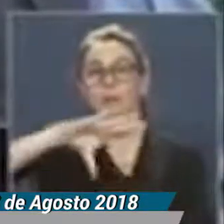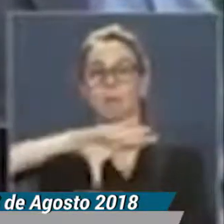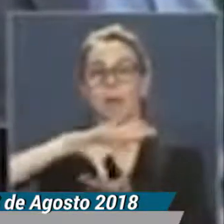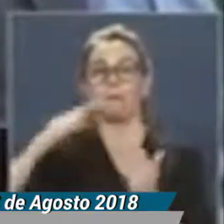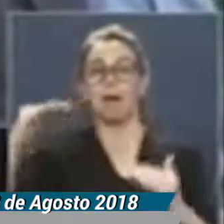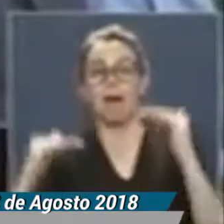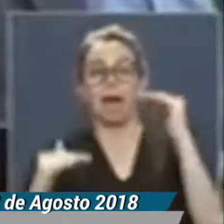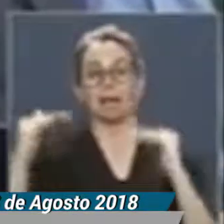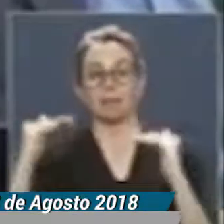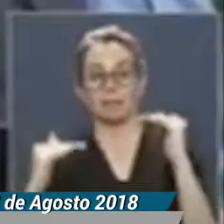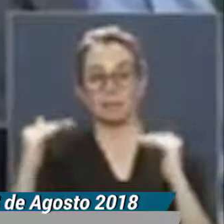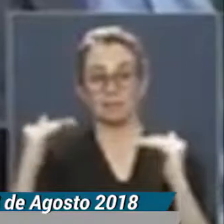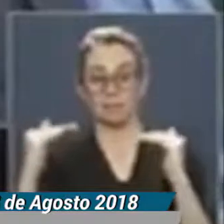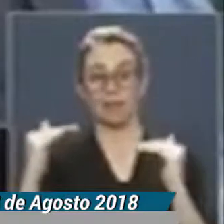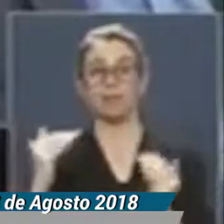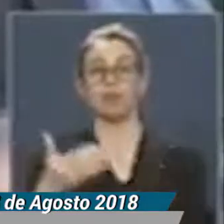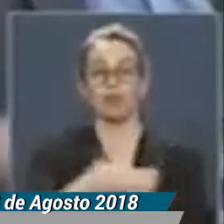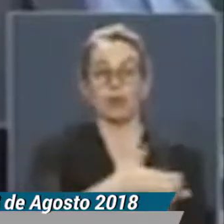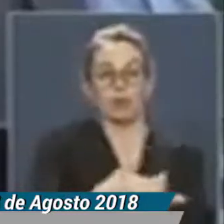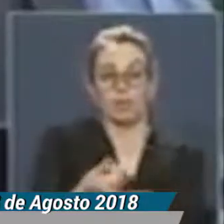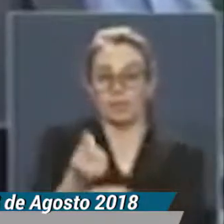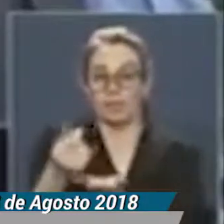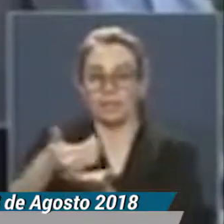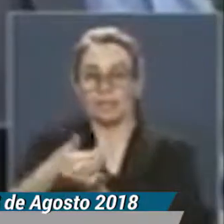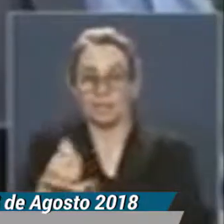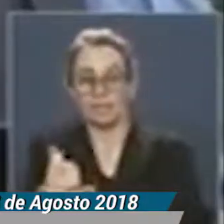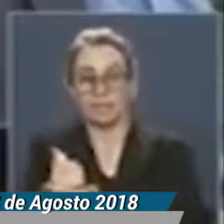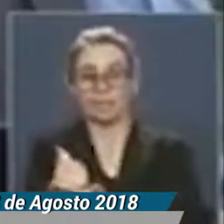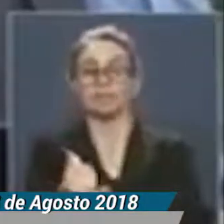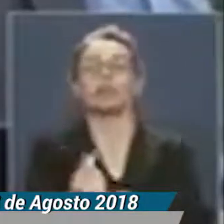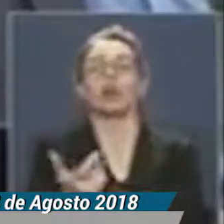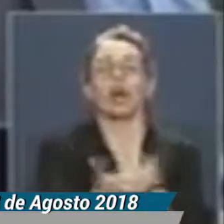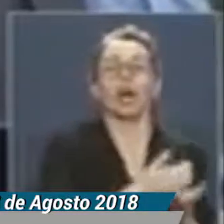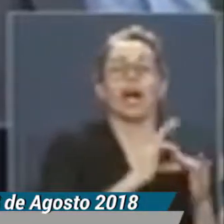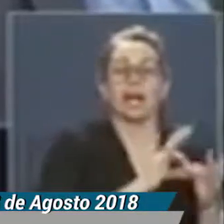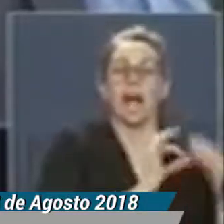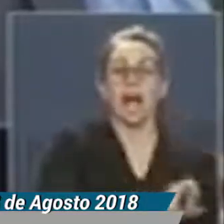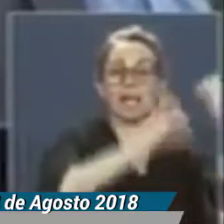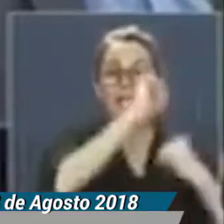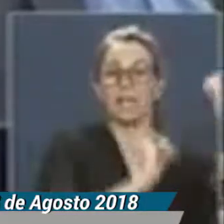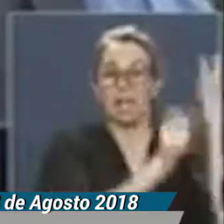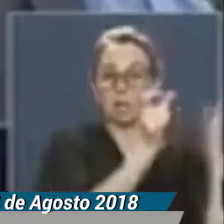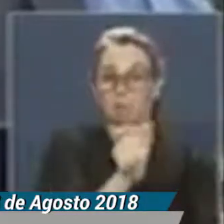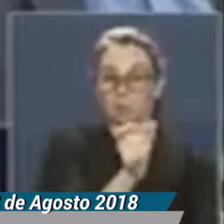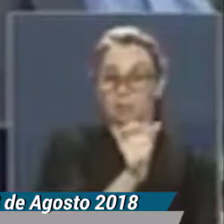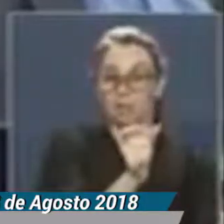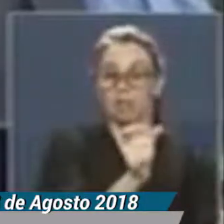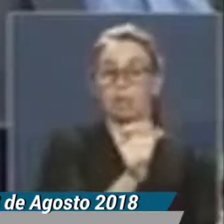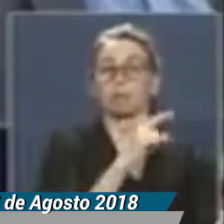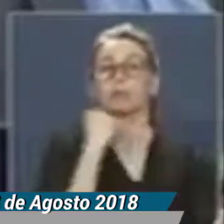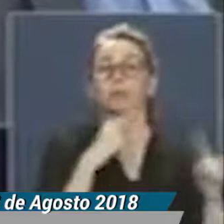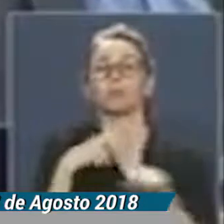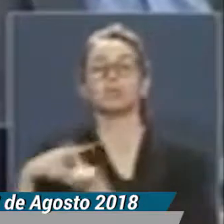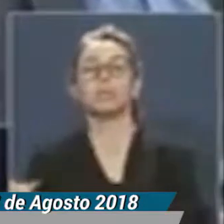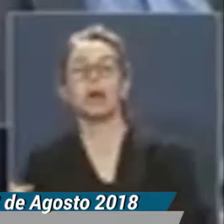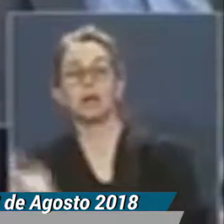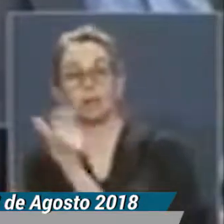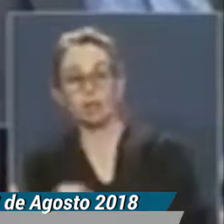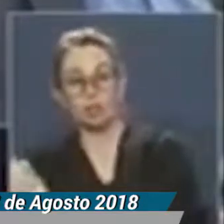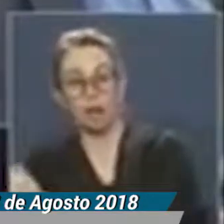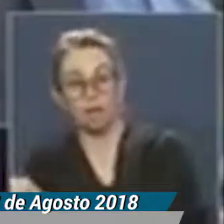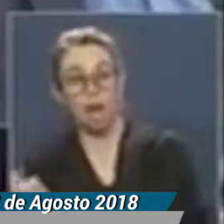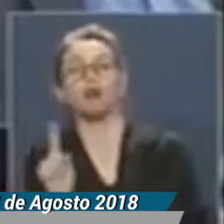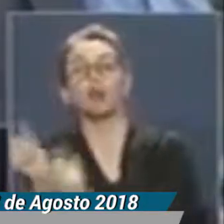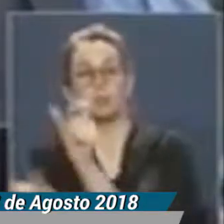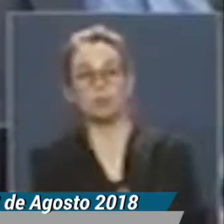equilibrado desde el punto de vista de los ingresos. Que ganen los empresarios, pero no solamente a costa de los trabajadores, que también ganen los trabajadores